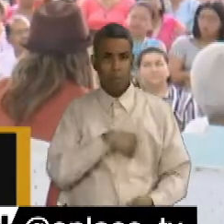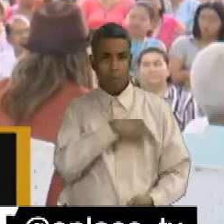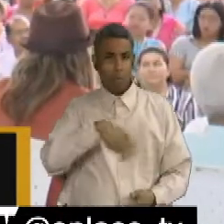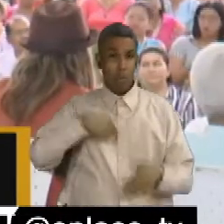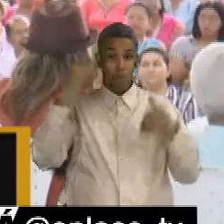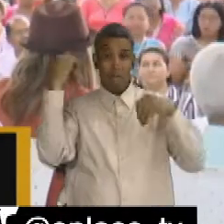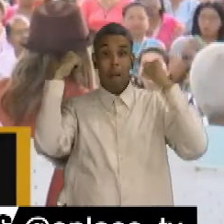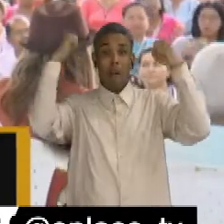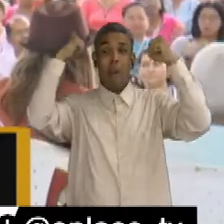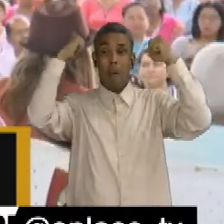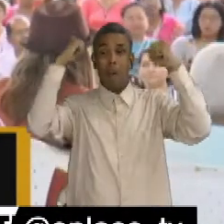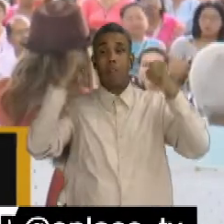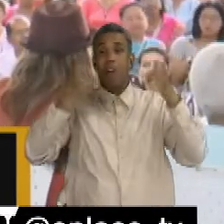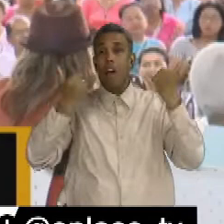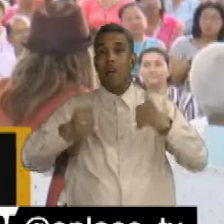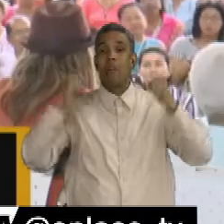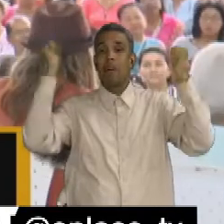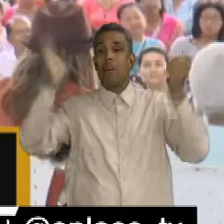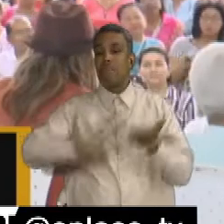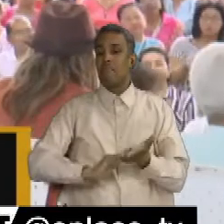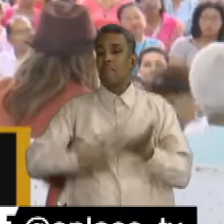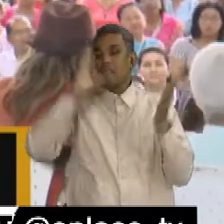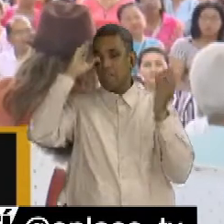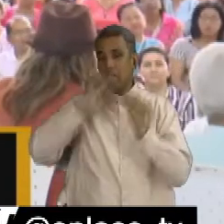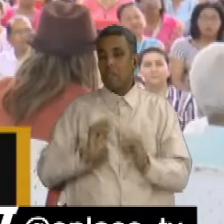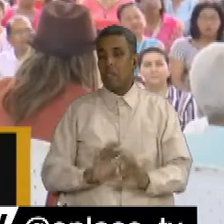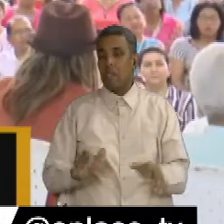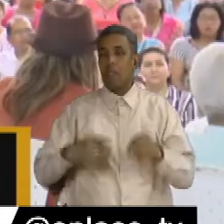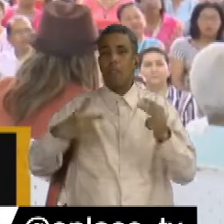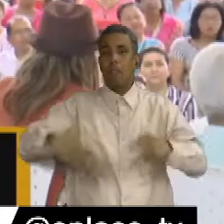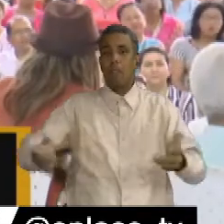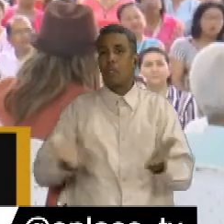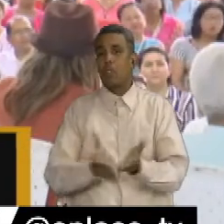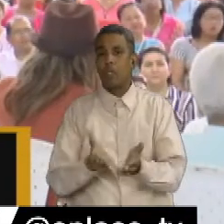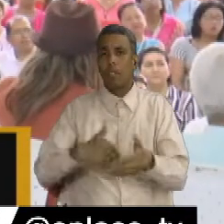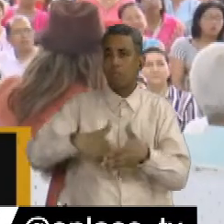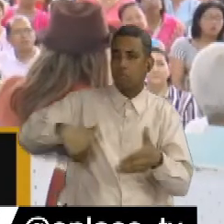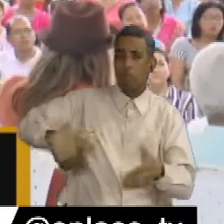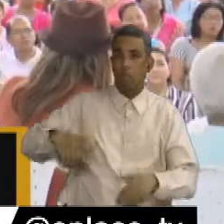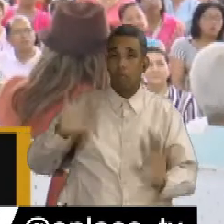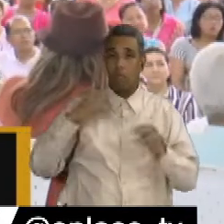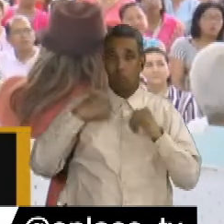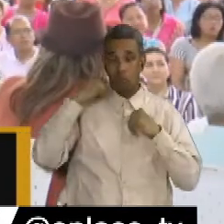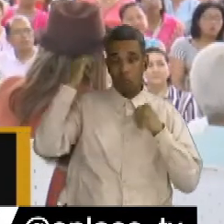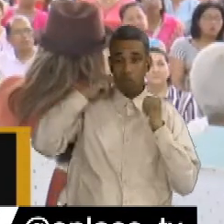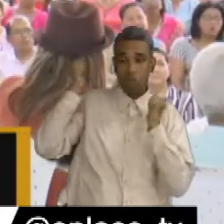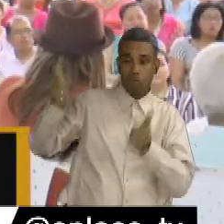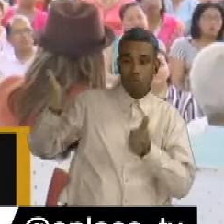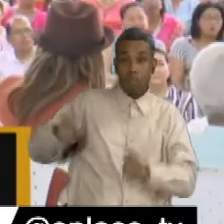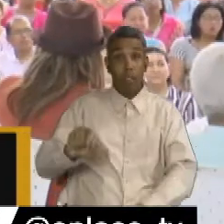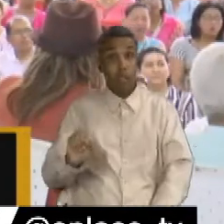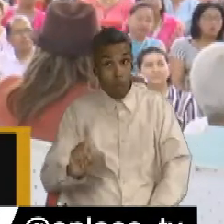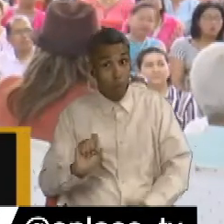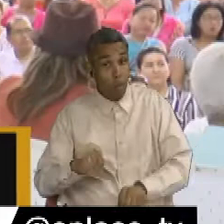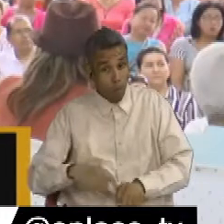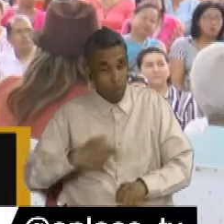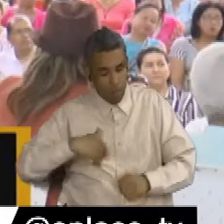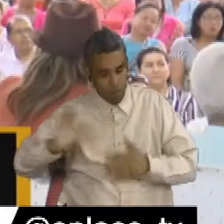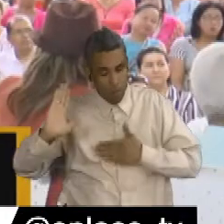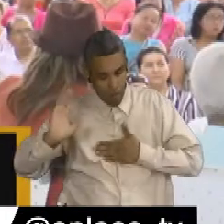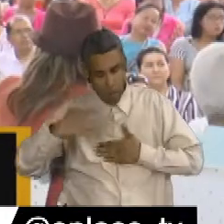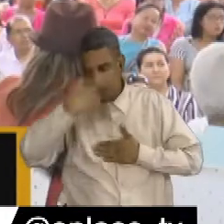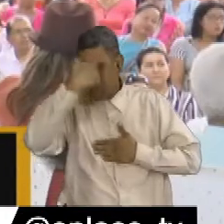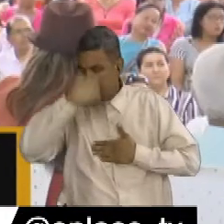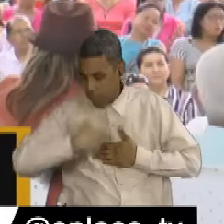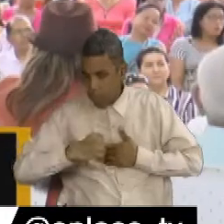y nuestros estudiantes que nos apoyaron todo el tiempo, así como los padres de familia, merecen que ese tiempo dejado de laborar se recupere. Y lo más